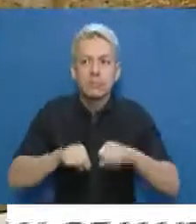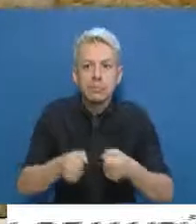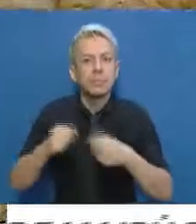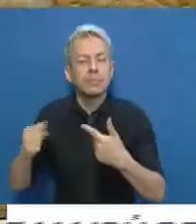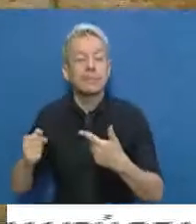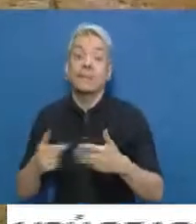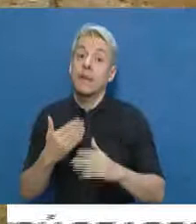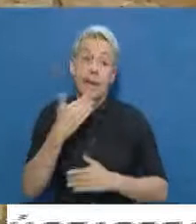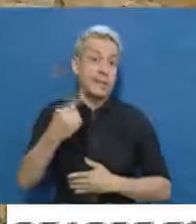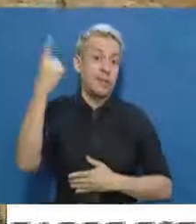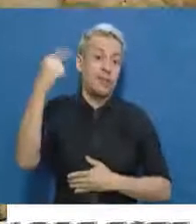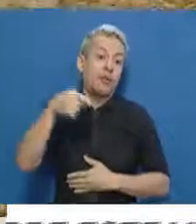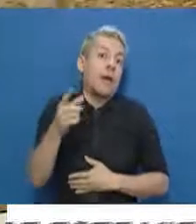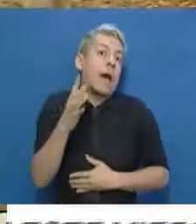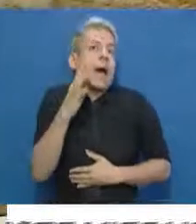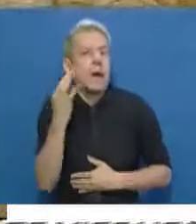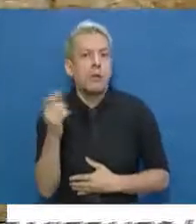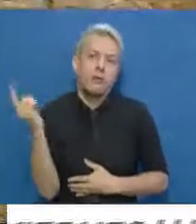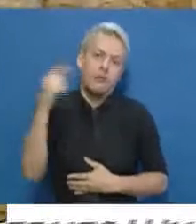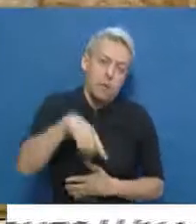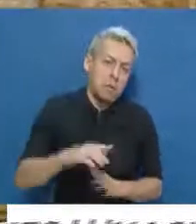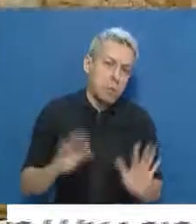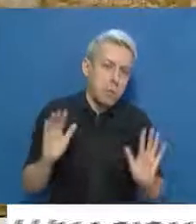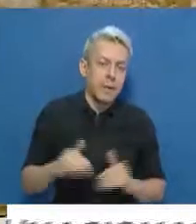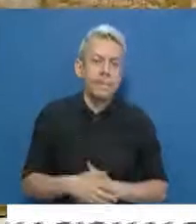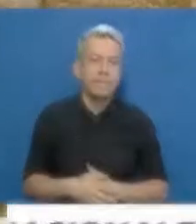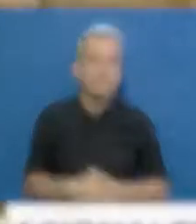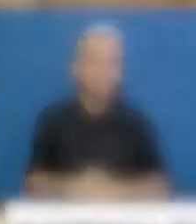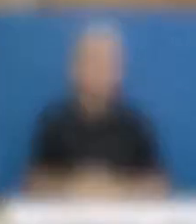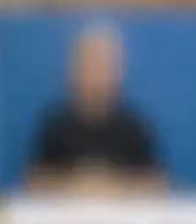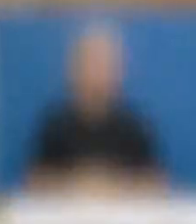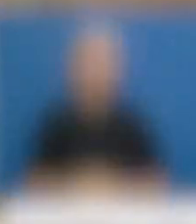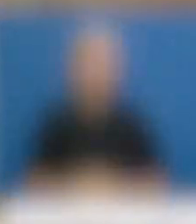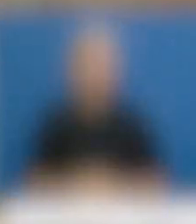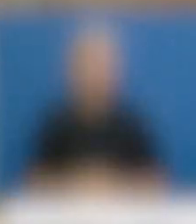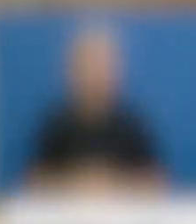Dios, bueno, pudimos volver y rescatar algo del año que pensábamos nosotros que no se iba a poder rescatar al final.